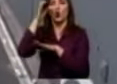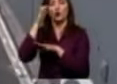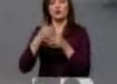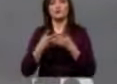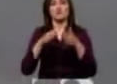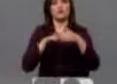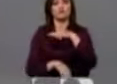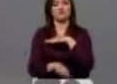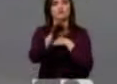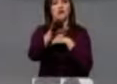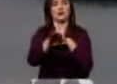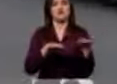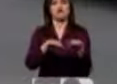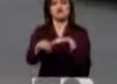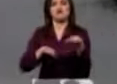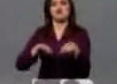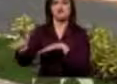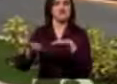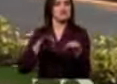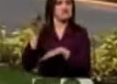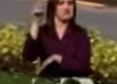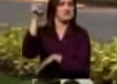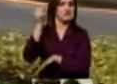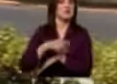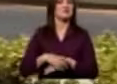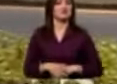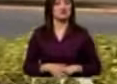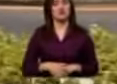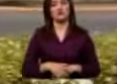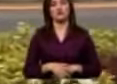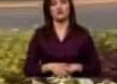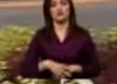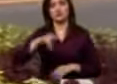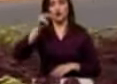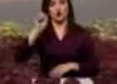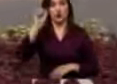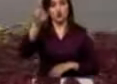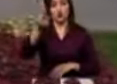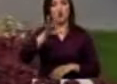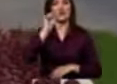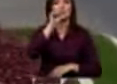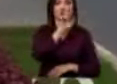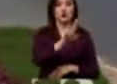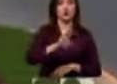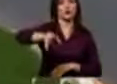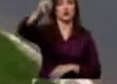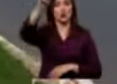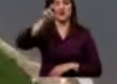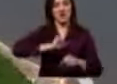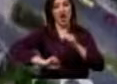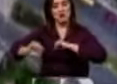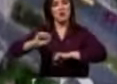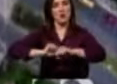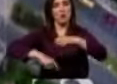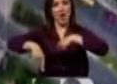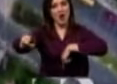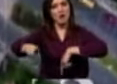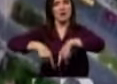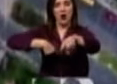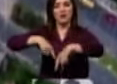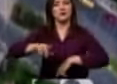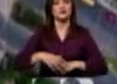habilitación del intercambiador, la circulación por Eloy Alfaro se hará en superficie de norte a sur y de sur a norte. Desde el oriente, para quienes ingresen